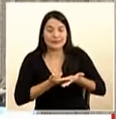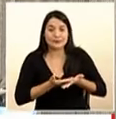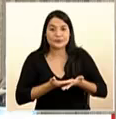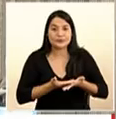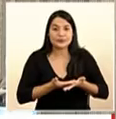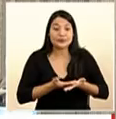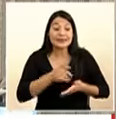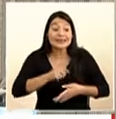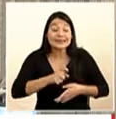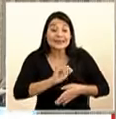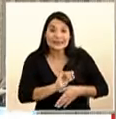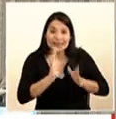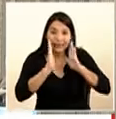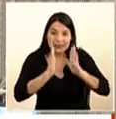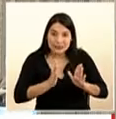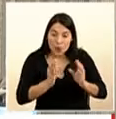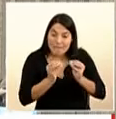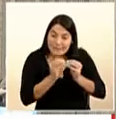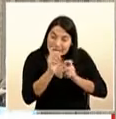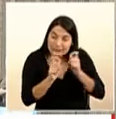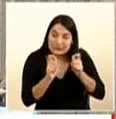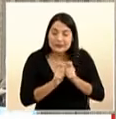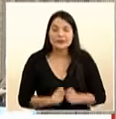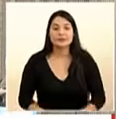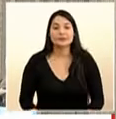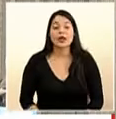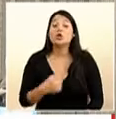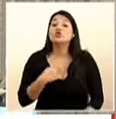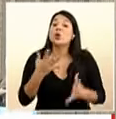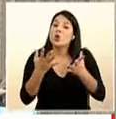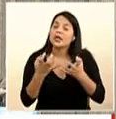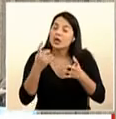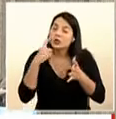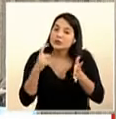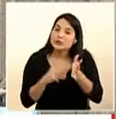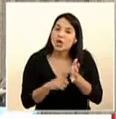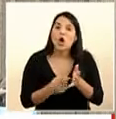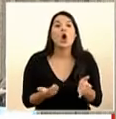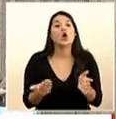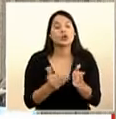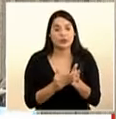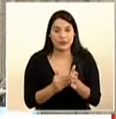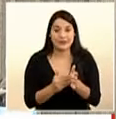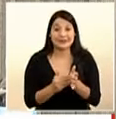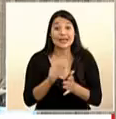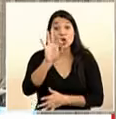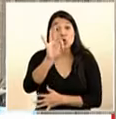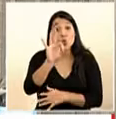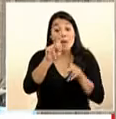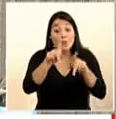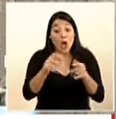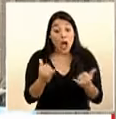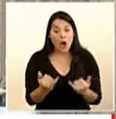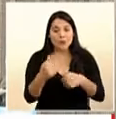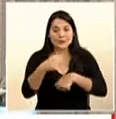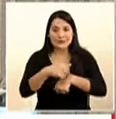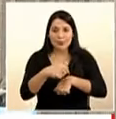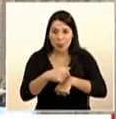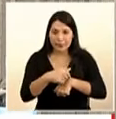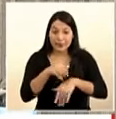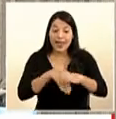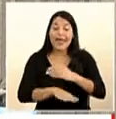ese nivel de atención quisiera resaltar de nuevo son 9 pacientes en este momento que